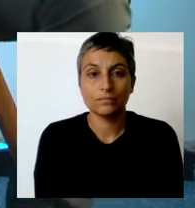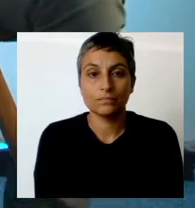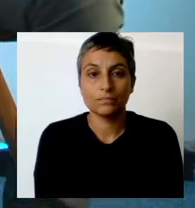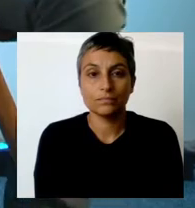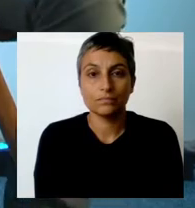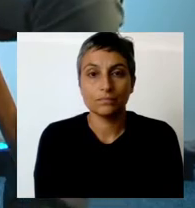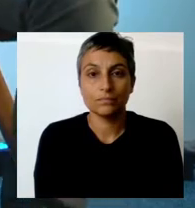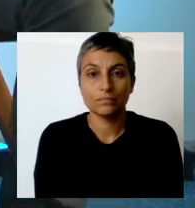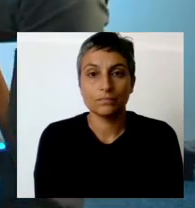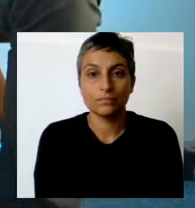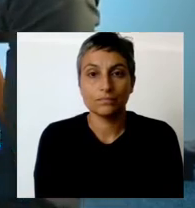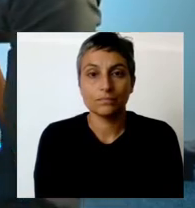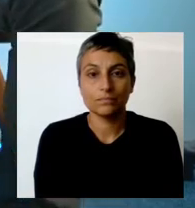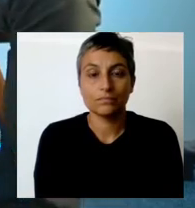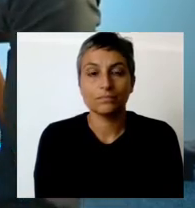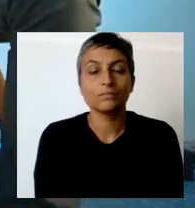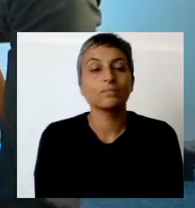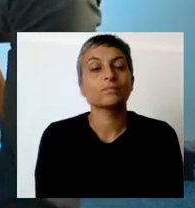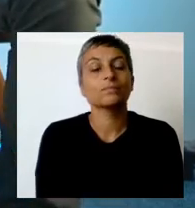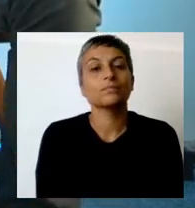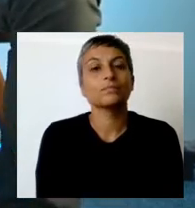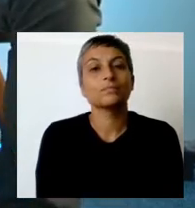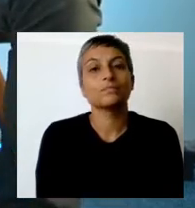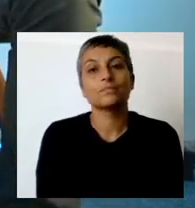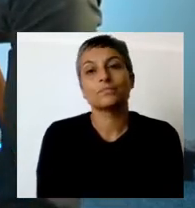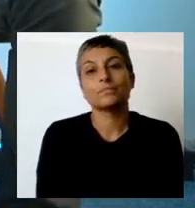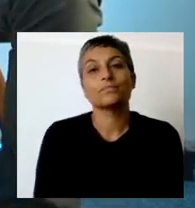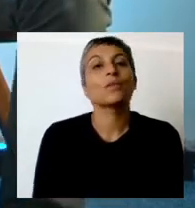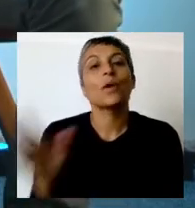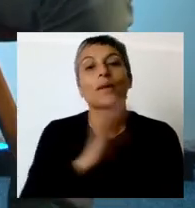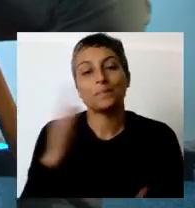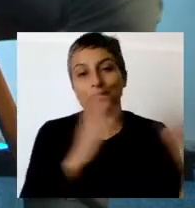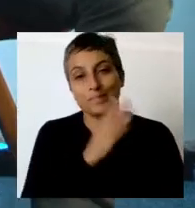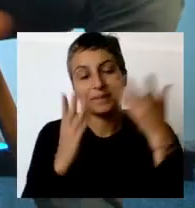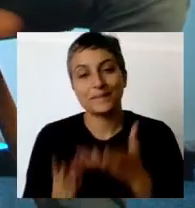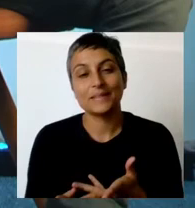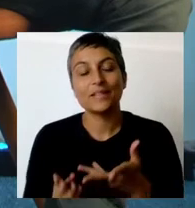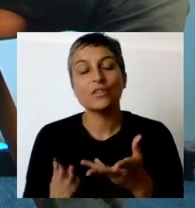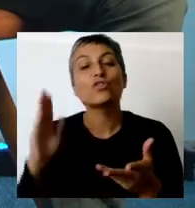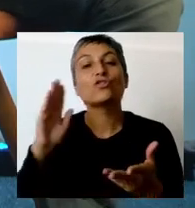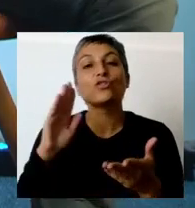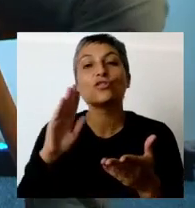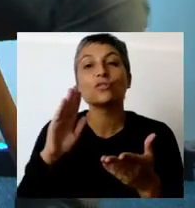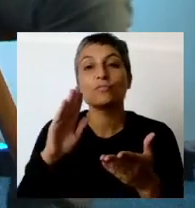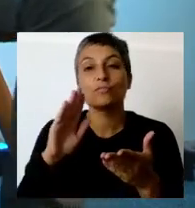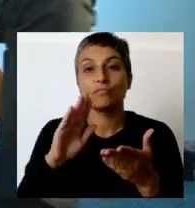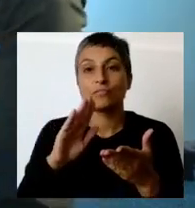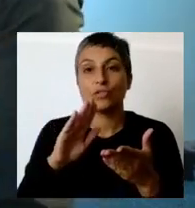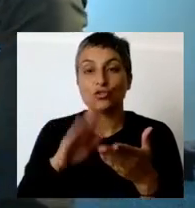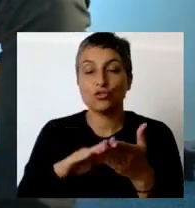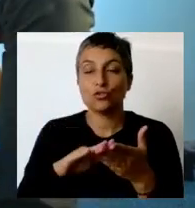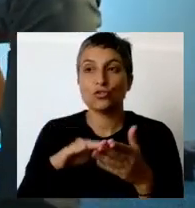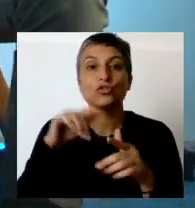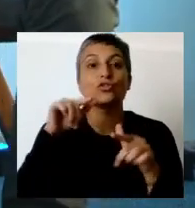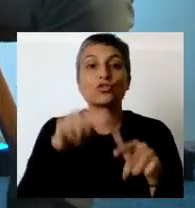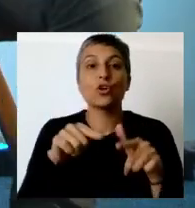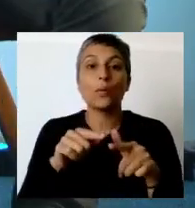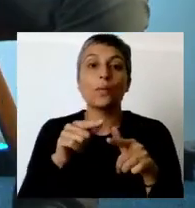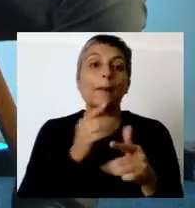bienvenida al presente webinar sobre del Departamento de Ciudadanía Bienestar Digital de